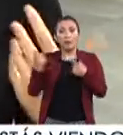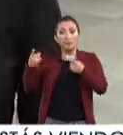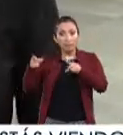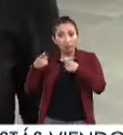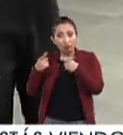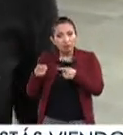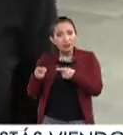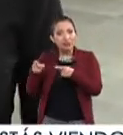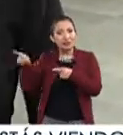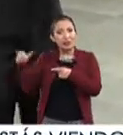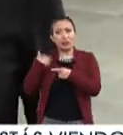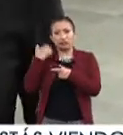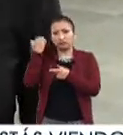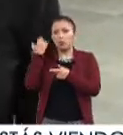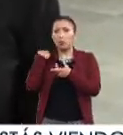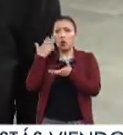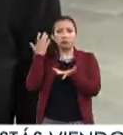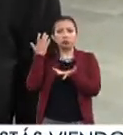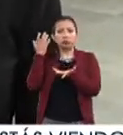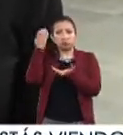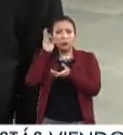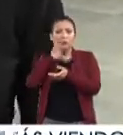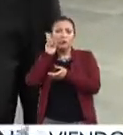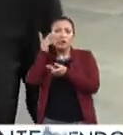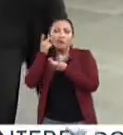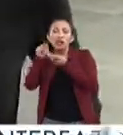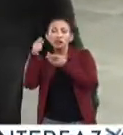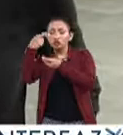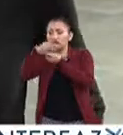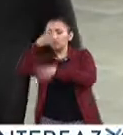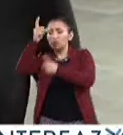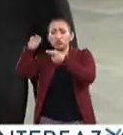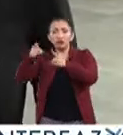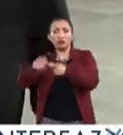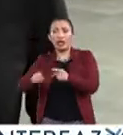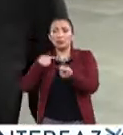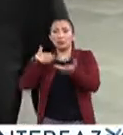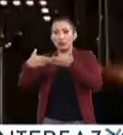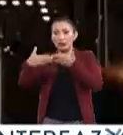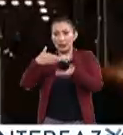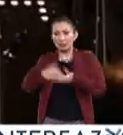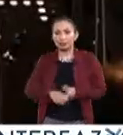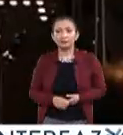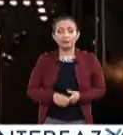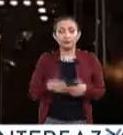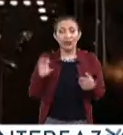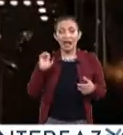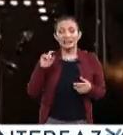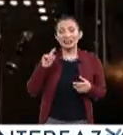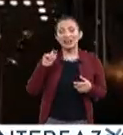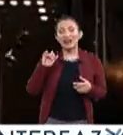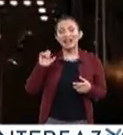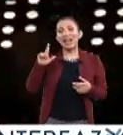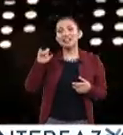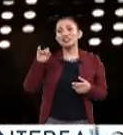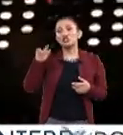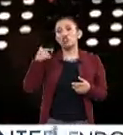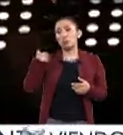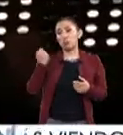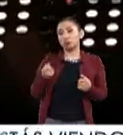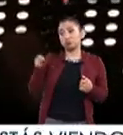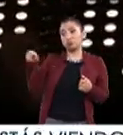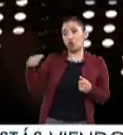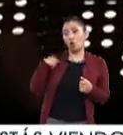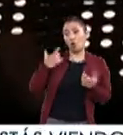músicos experimentales y su repertorio es de música contemporánea. Ensamble Elysion es reconocido por su